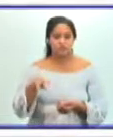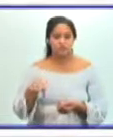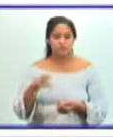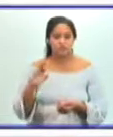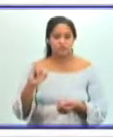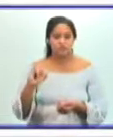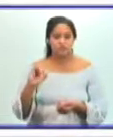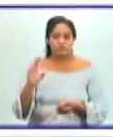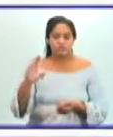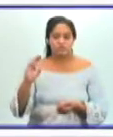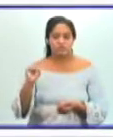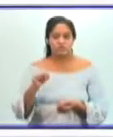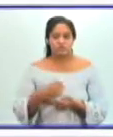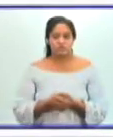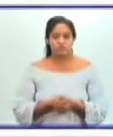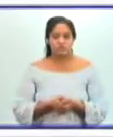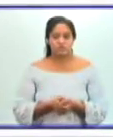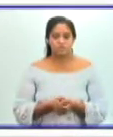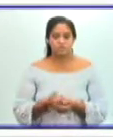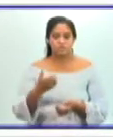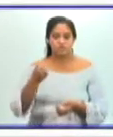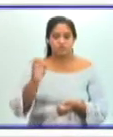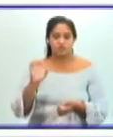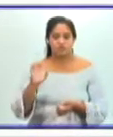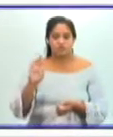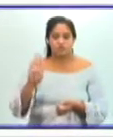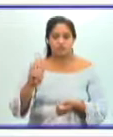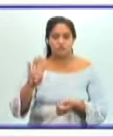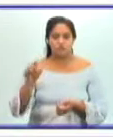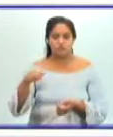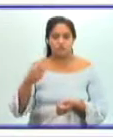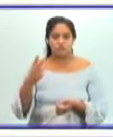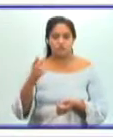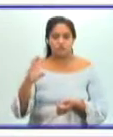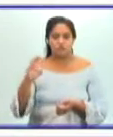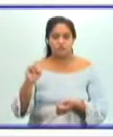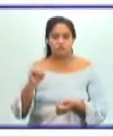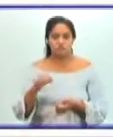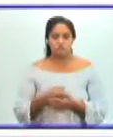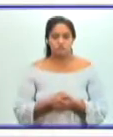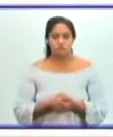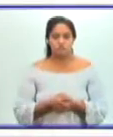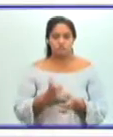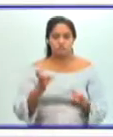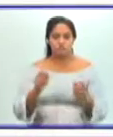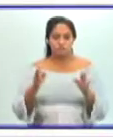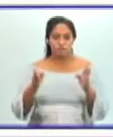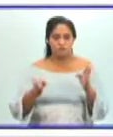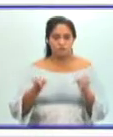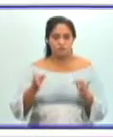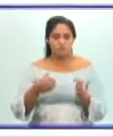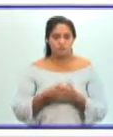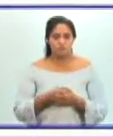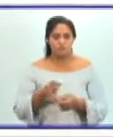segmento AE es 4,2 centímetros, y estás calculando la longitud de los lados del